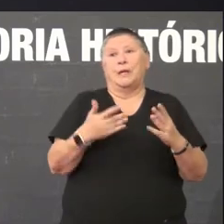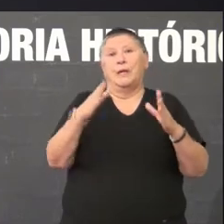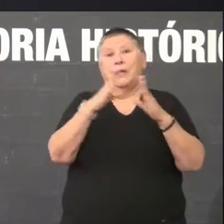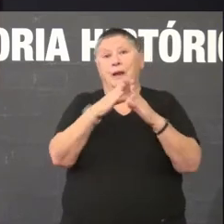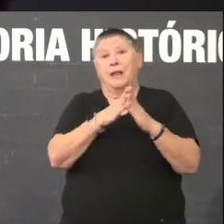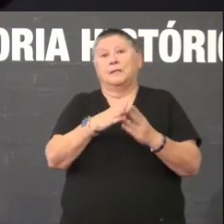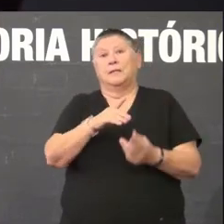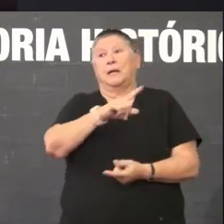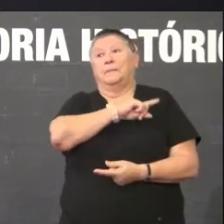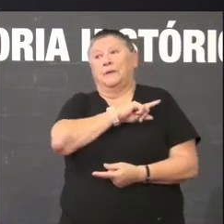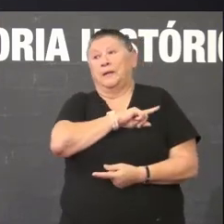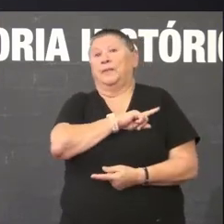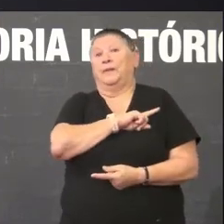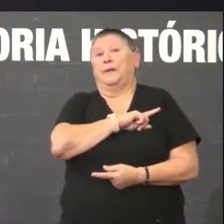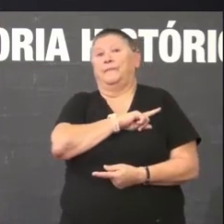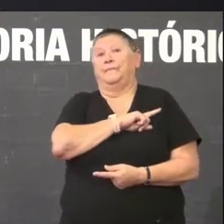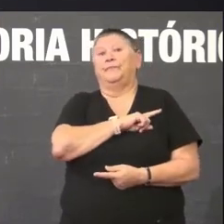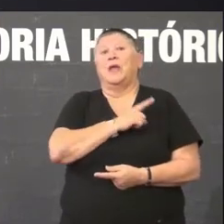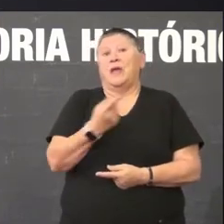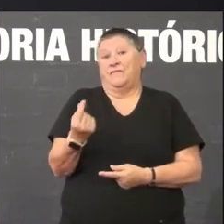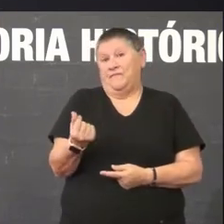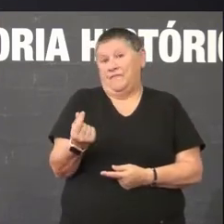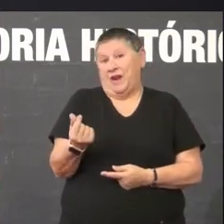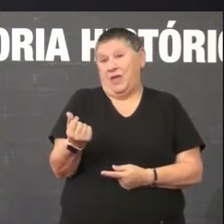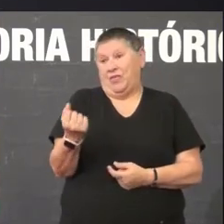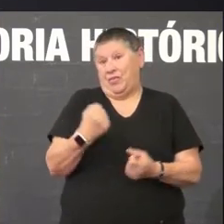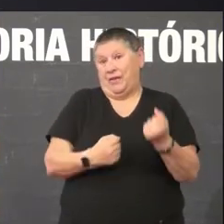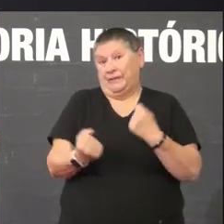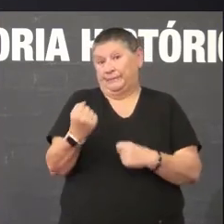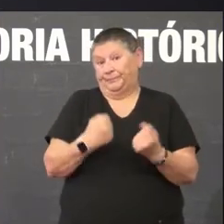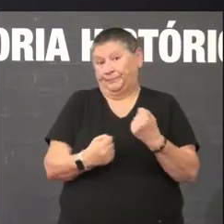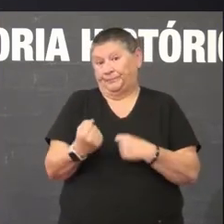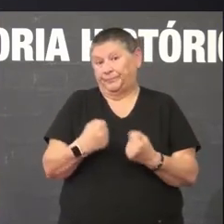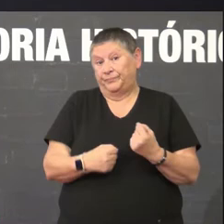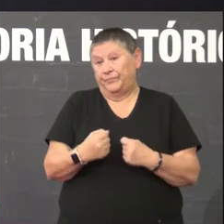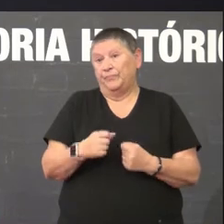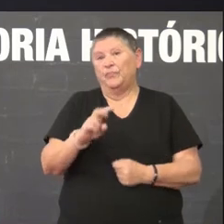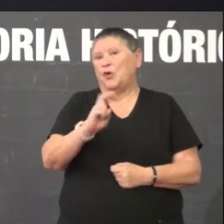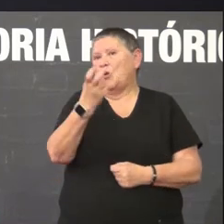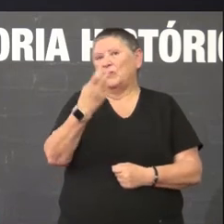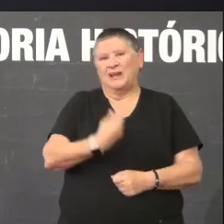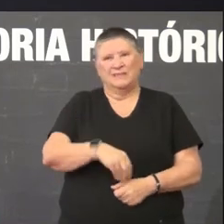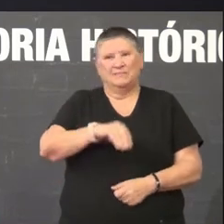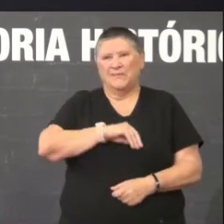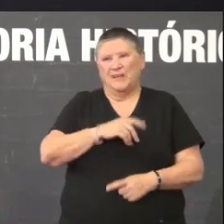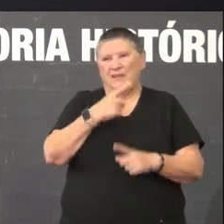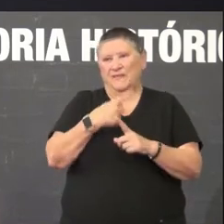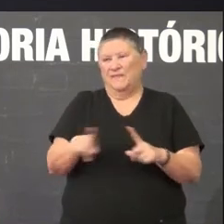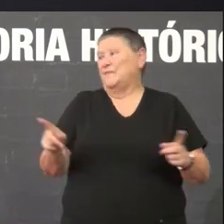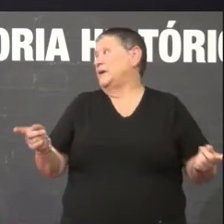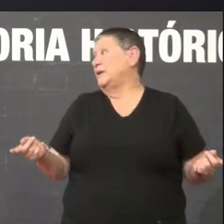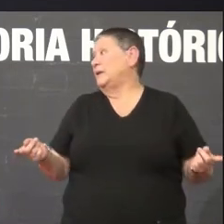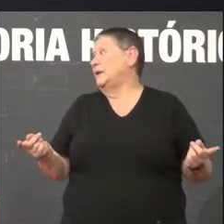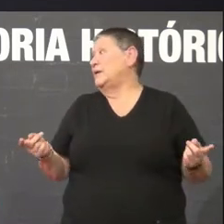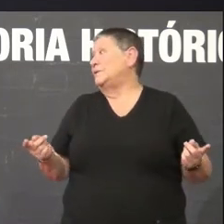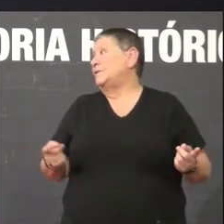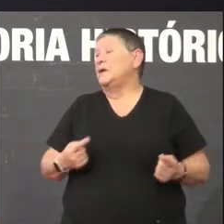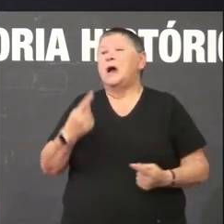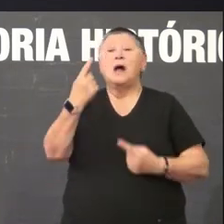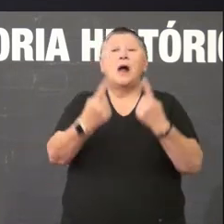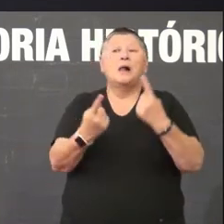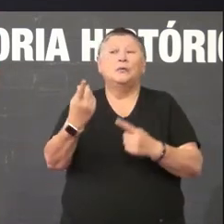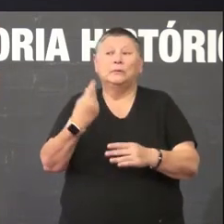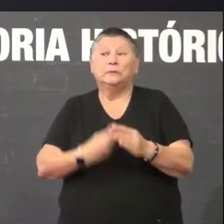milicia, la finanza, pues eran otra España diferente. Algunos que todavía no habían